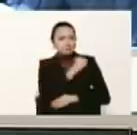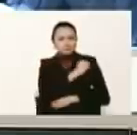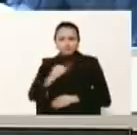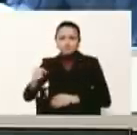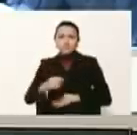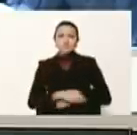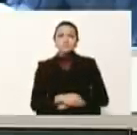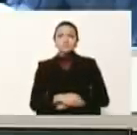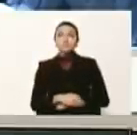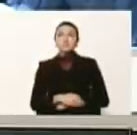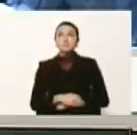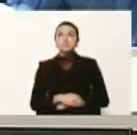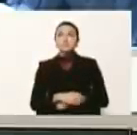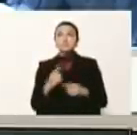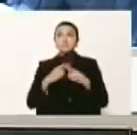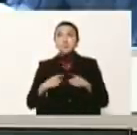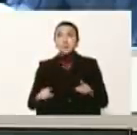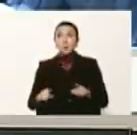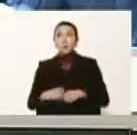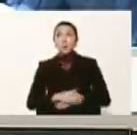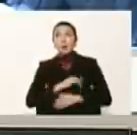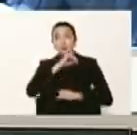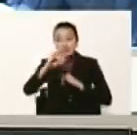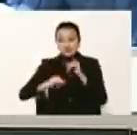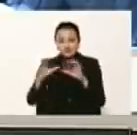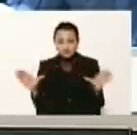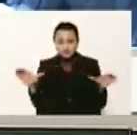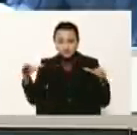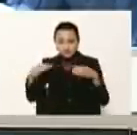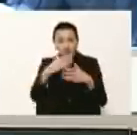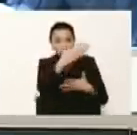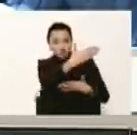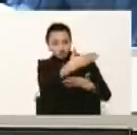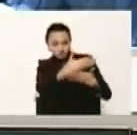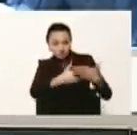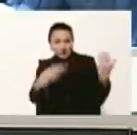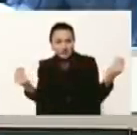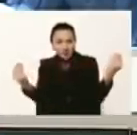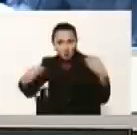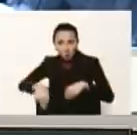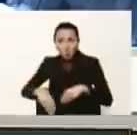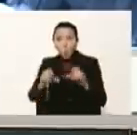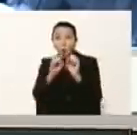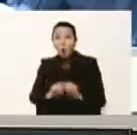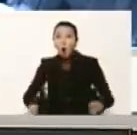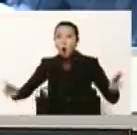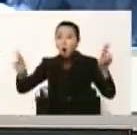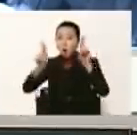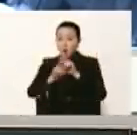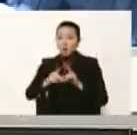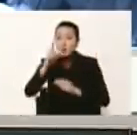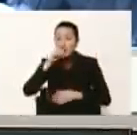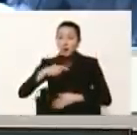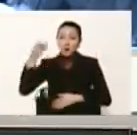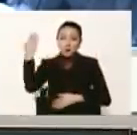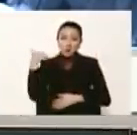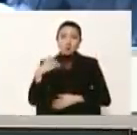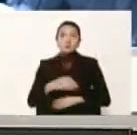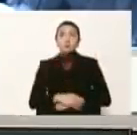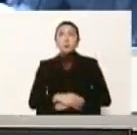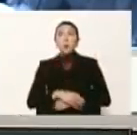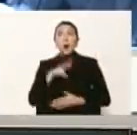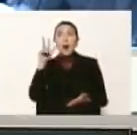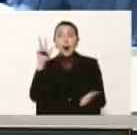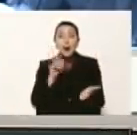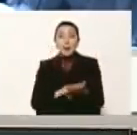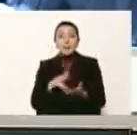Por cierto, la única convención internacional aprobada en la Asamblea de las Naciones Unidas en 1989 para